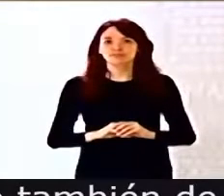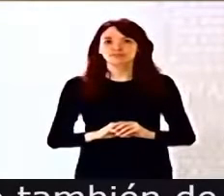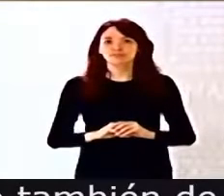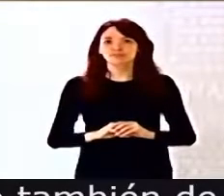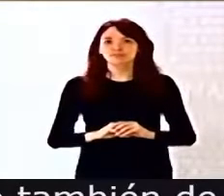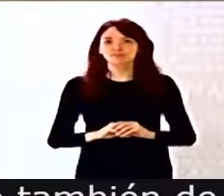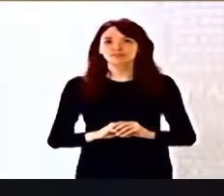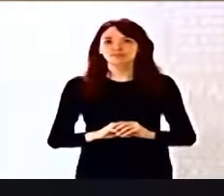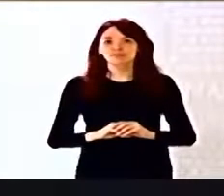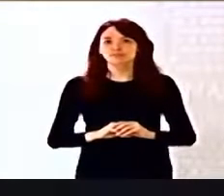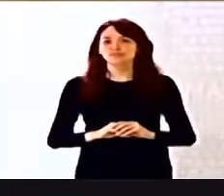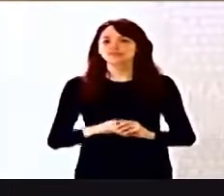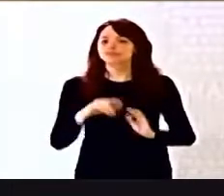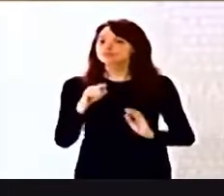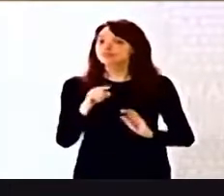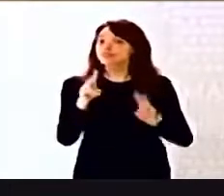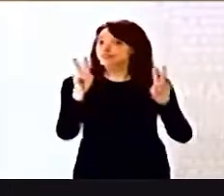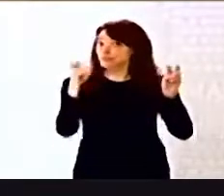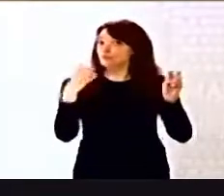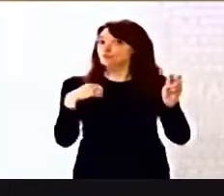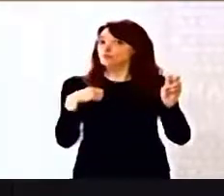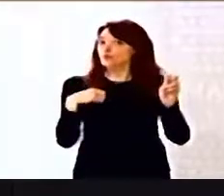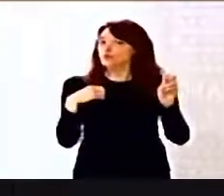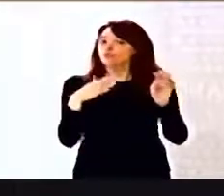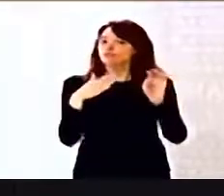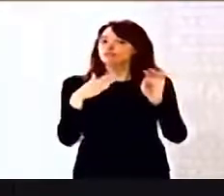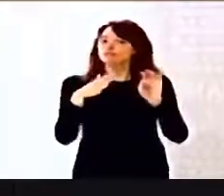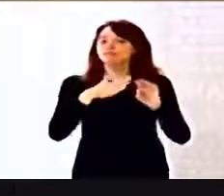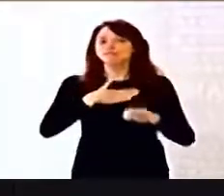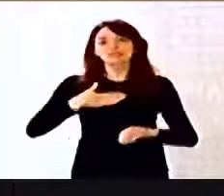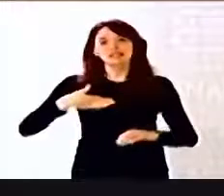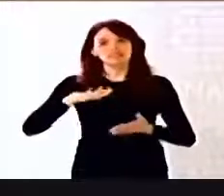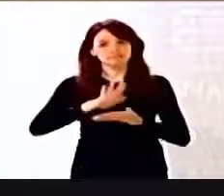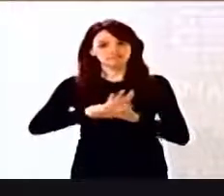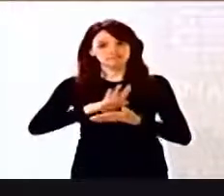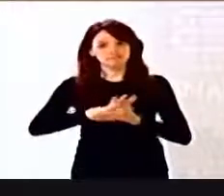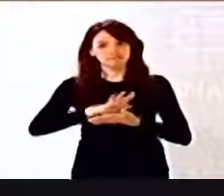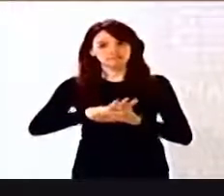Y en esto me quiero detener, en hacer un llamamiento